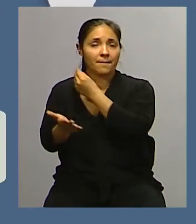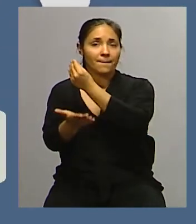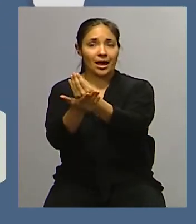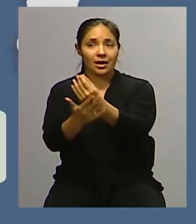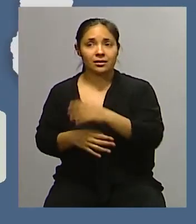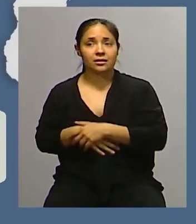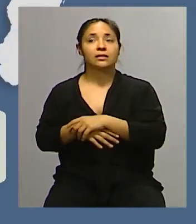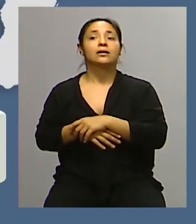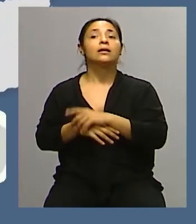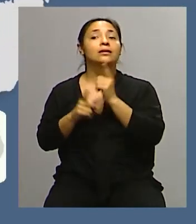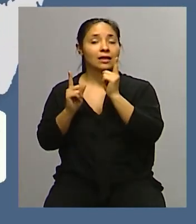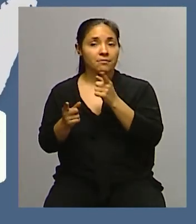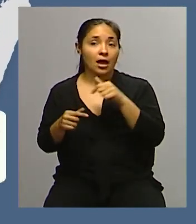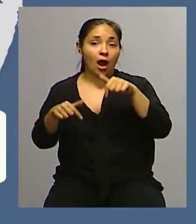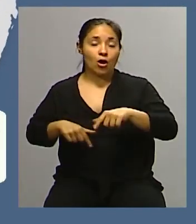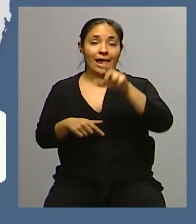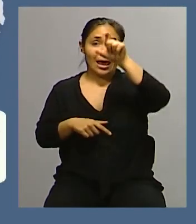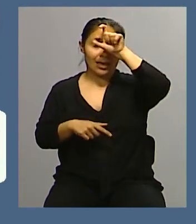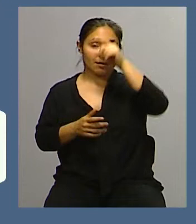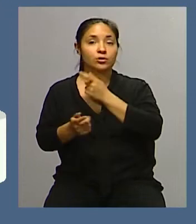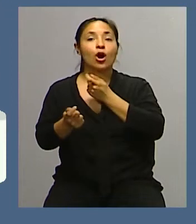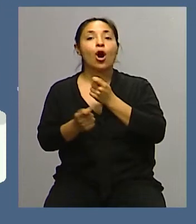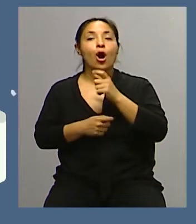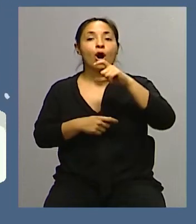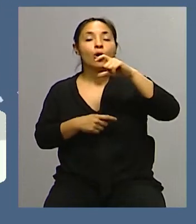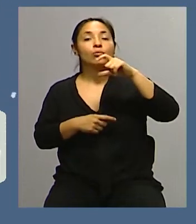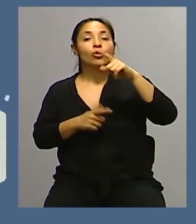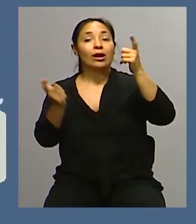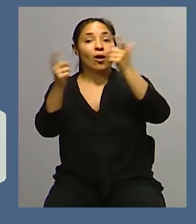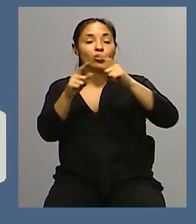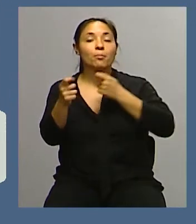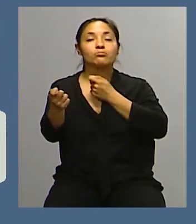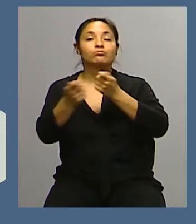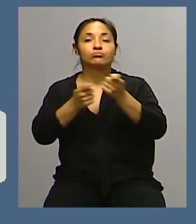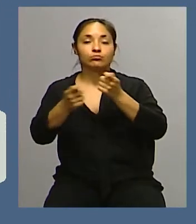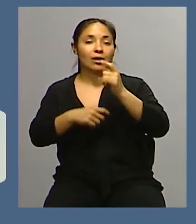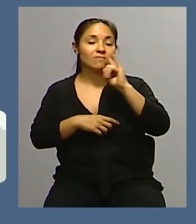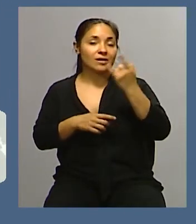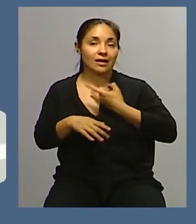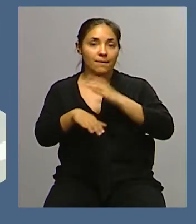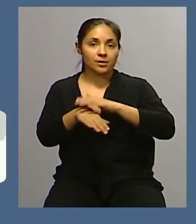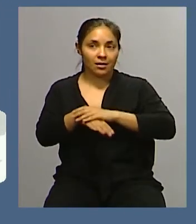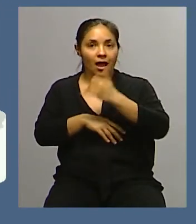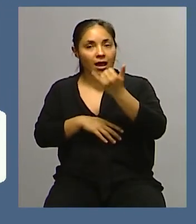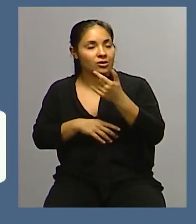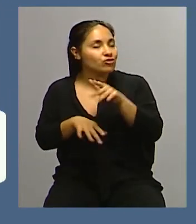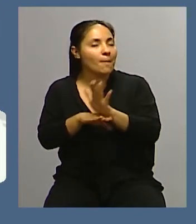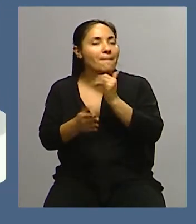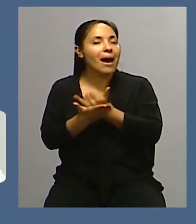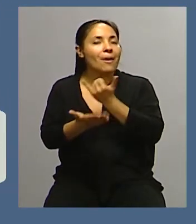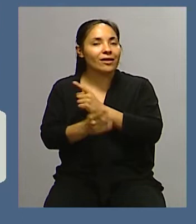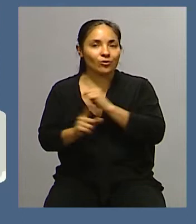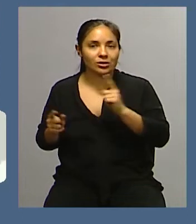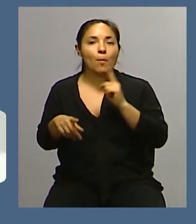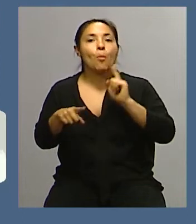significa presidir. En este momento Egipto preside la COP. No es menor. No es menor. Digo, hay un compromiso político muy fuerte.